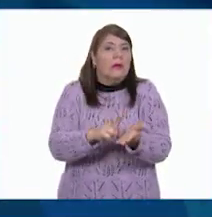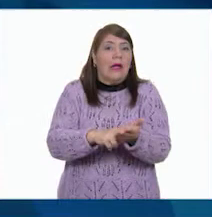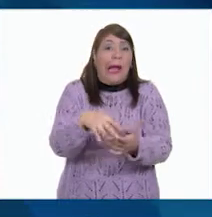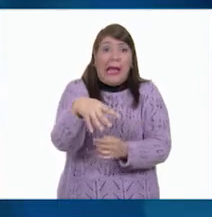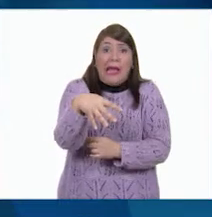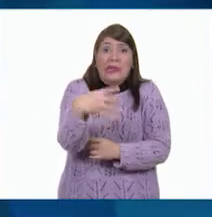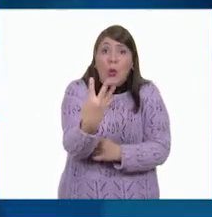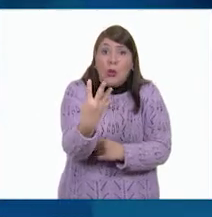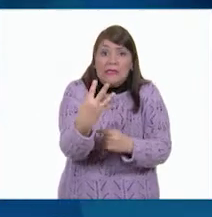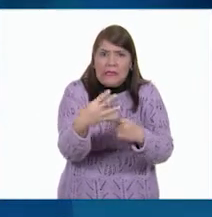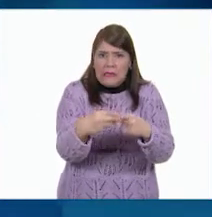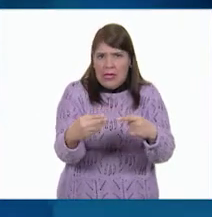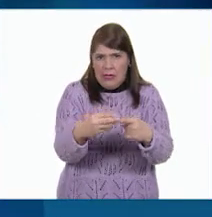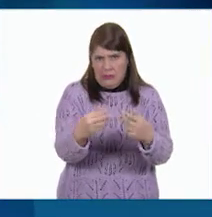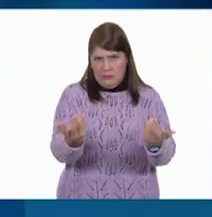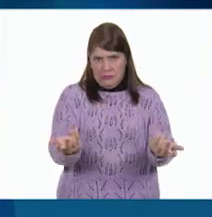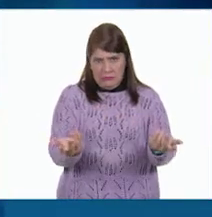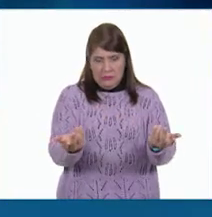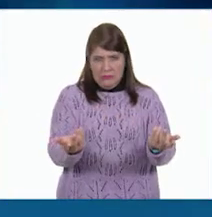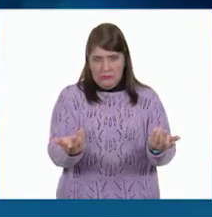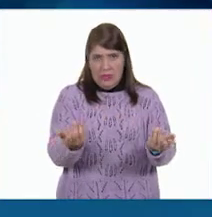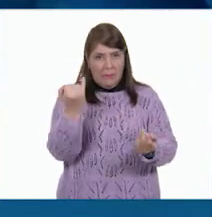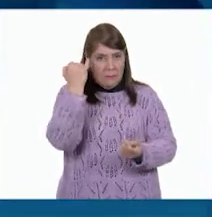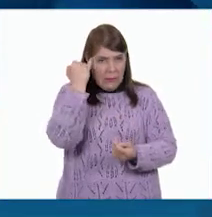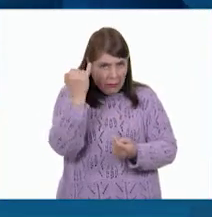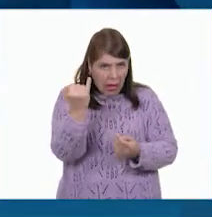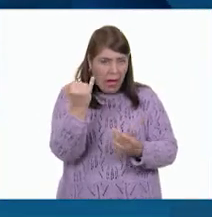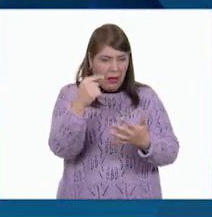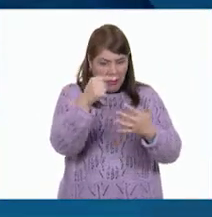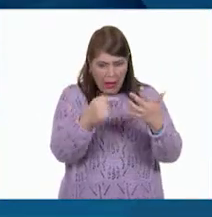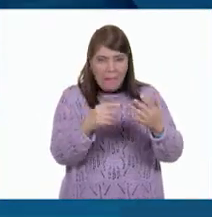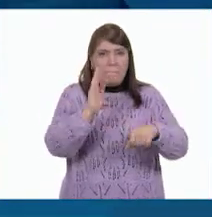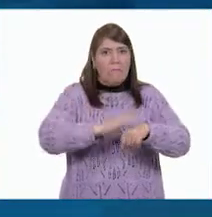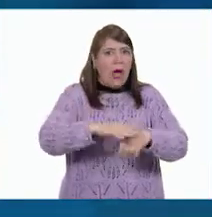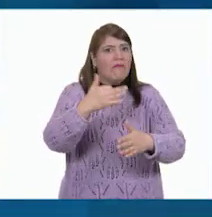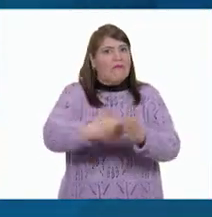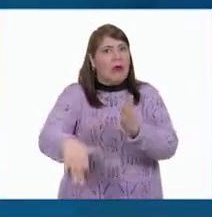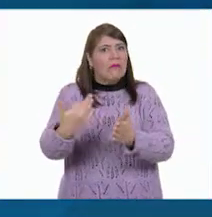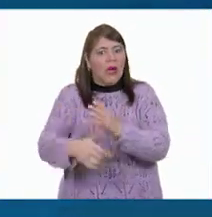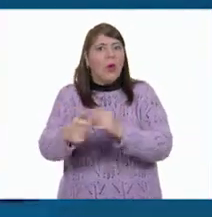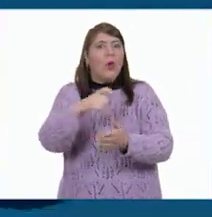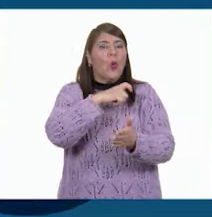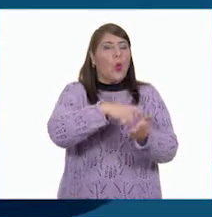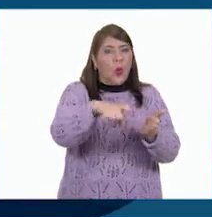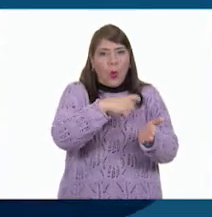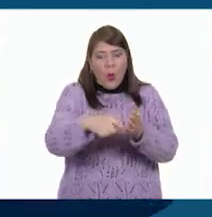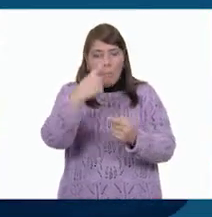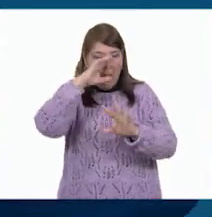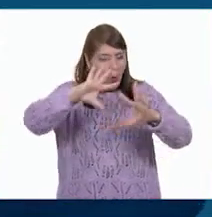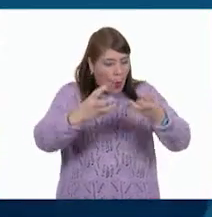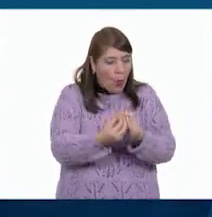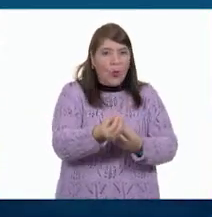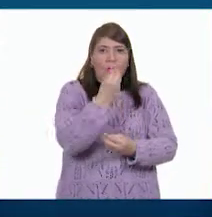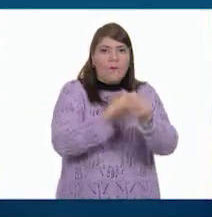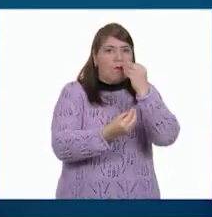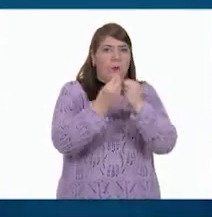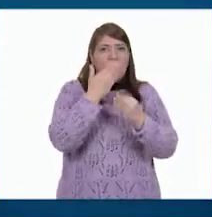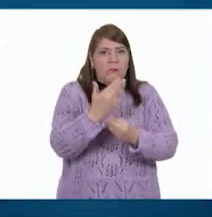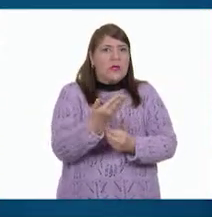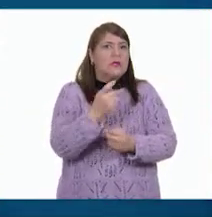14 centavos. Sin contar todo lo demás que debían comprar, además, para poder completar su alimentación